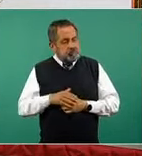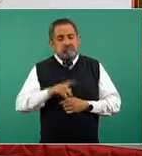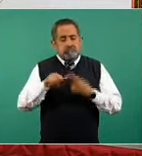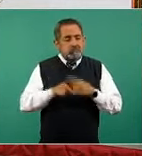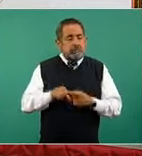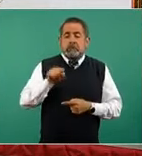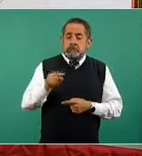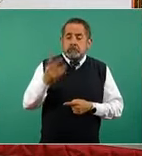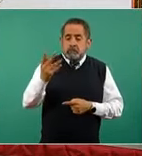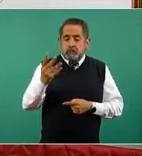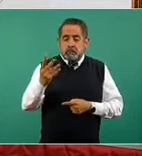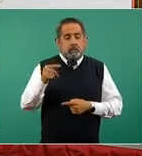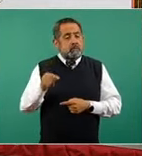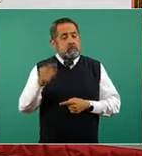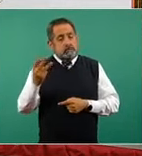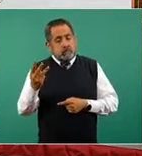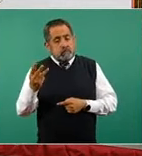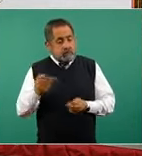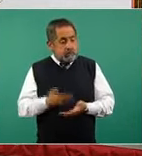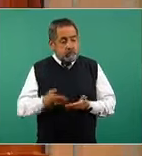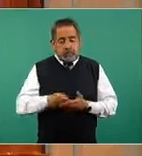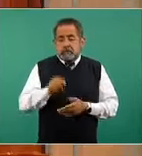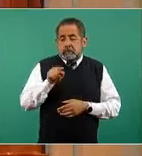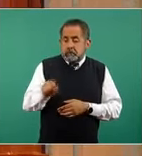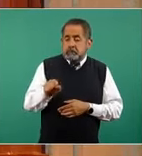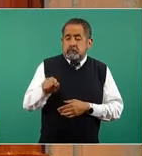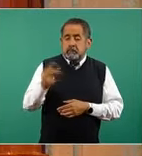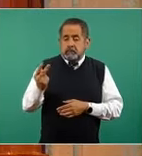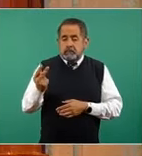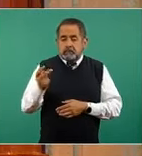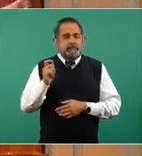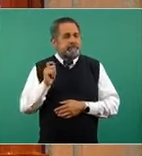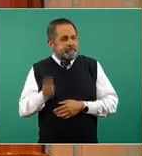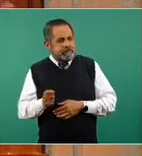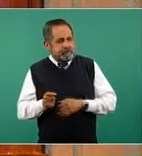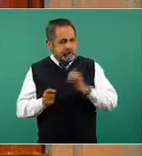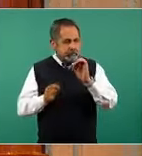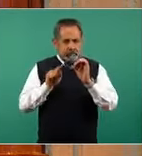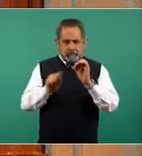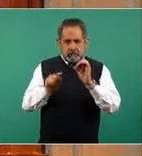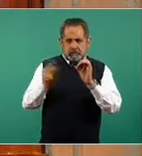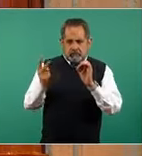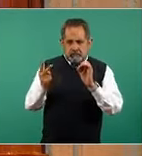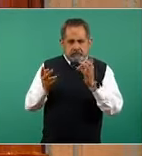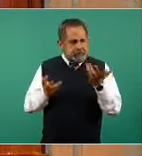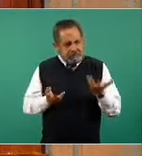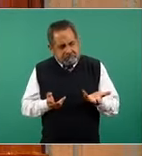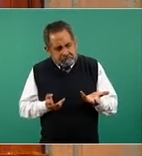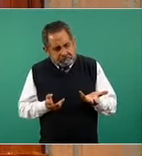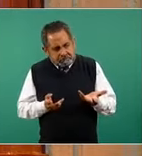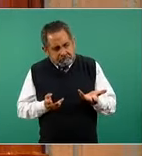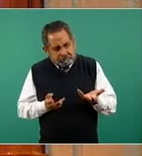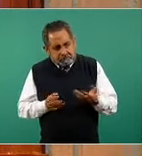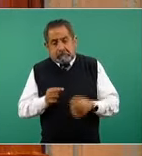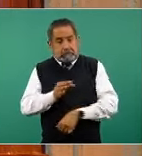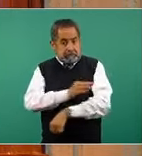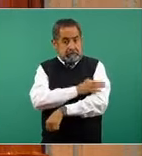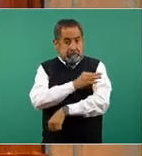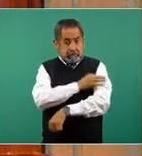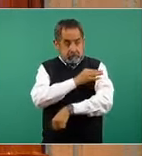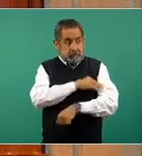0.4, 0.3, ahora es del 0.2. ¿Qué quiere decir esto? Que independientemente de que la cantidad de dosis